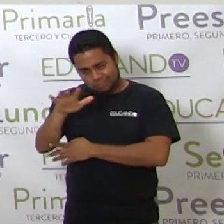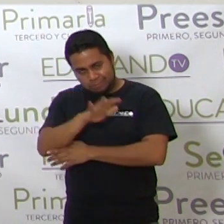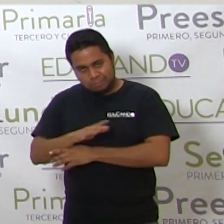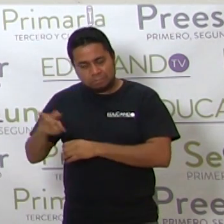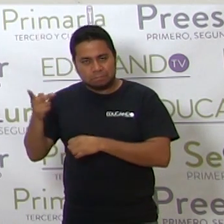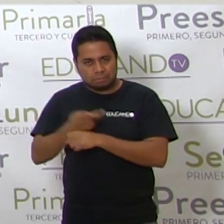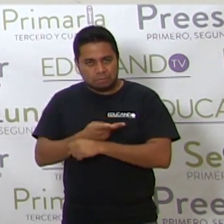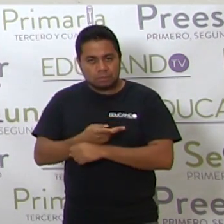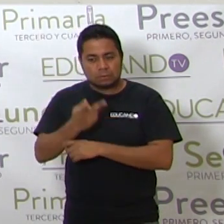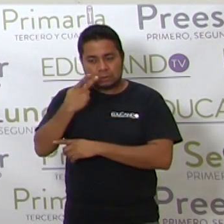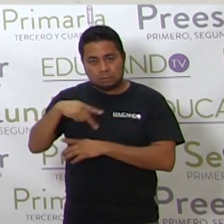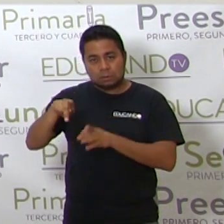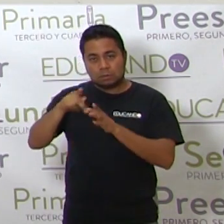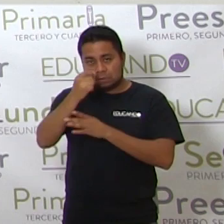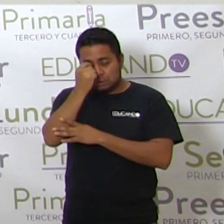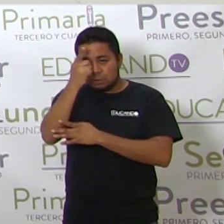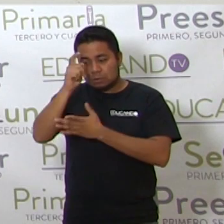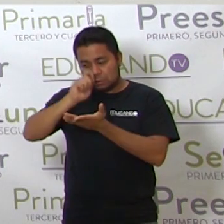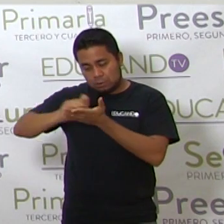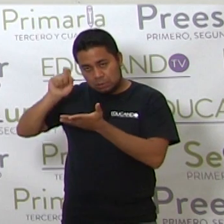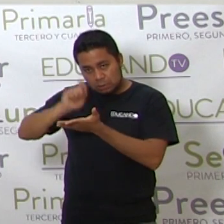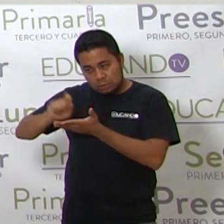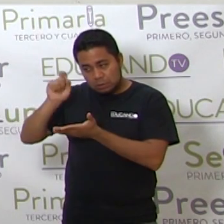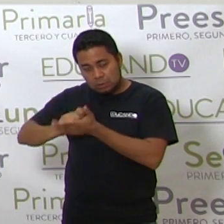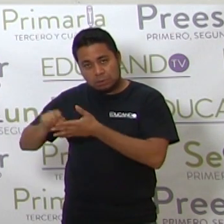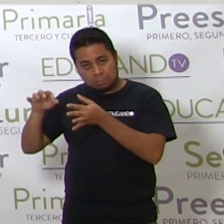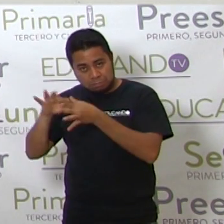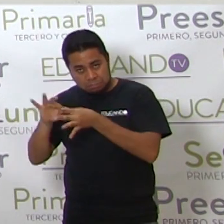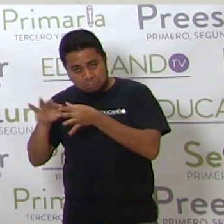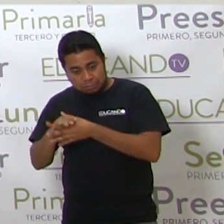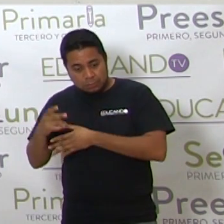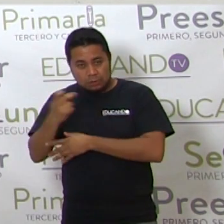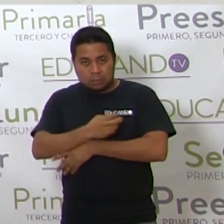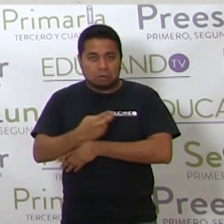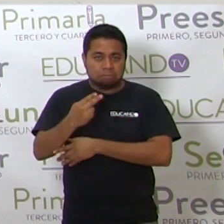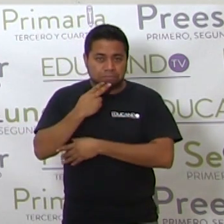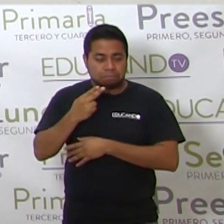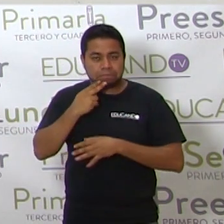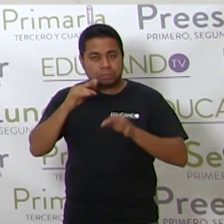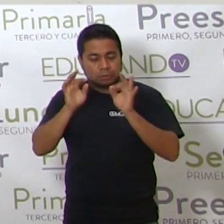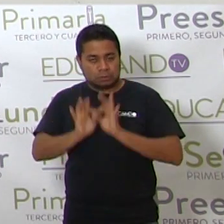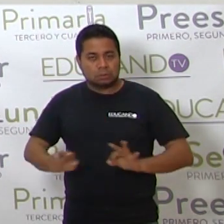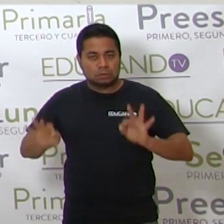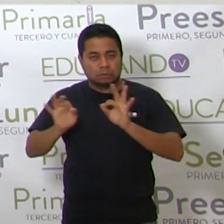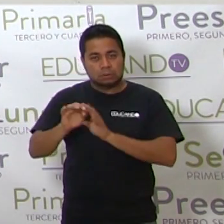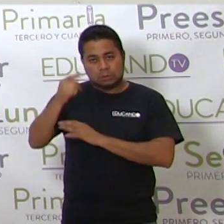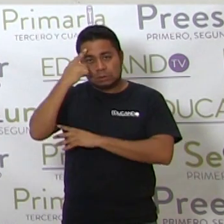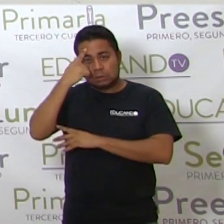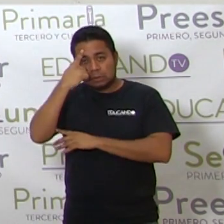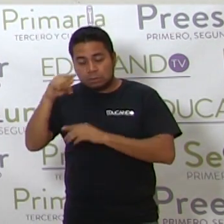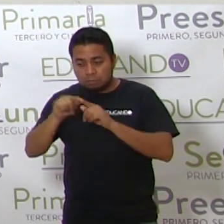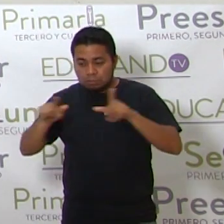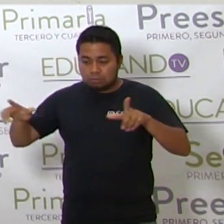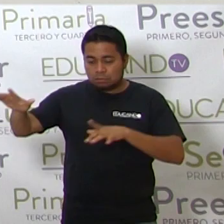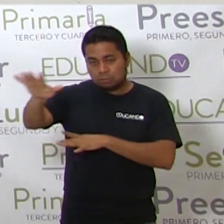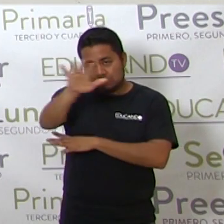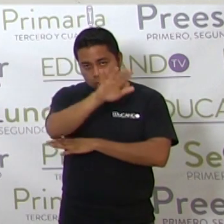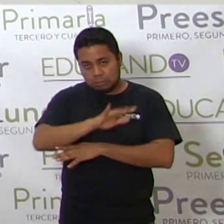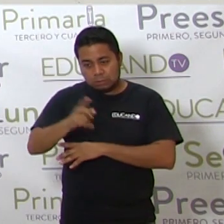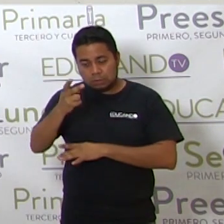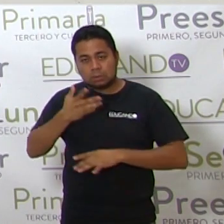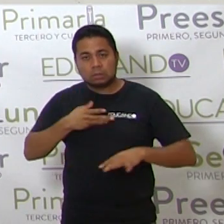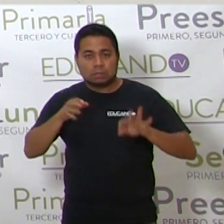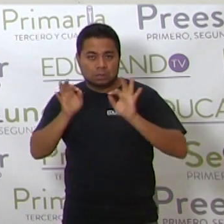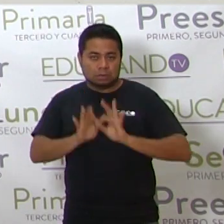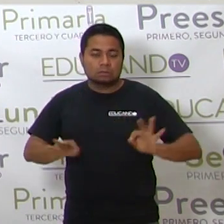pero el autor cuando describe y esta es la función primordial de las escenografías o la descripción de